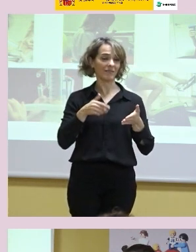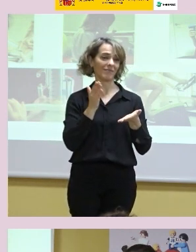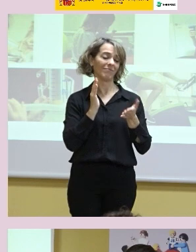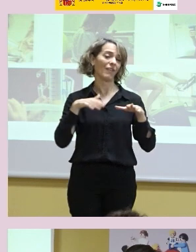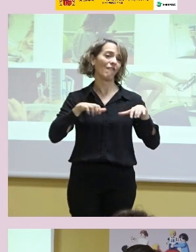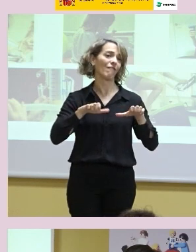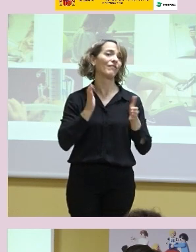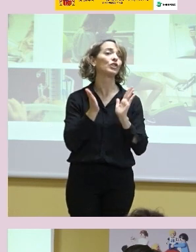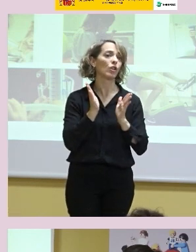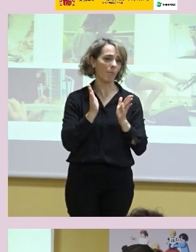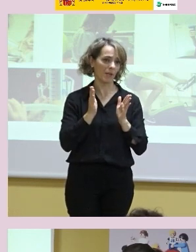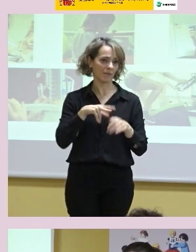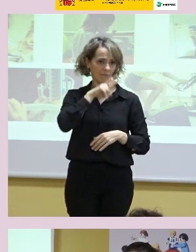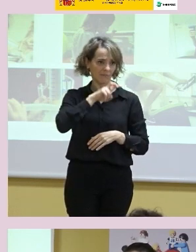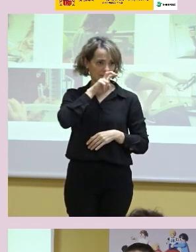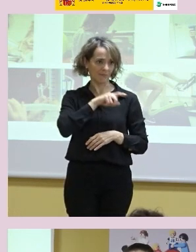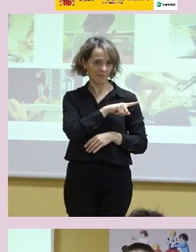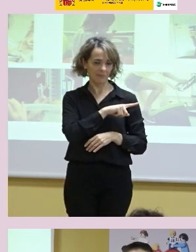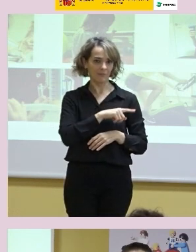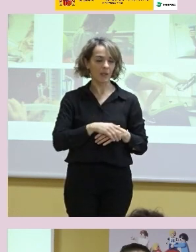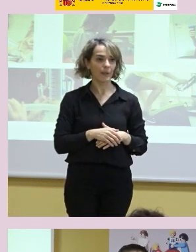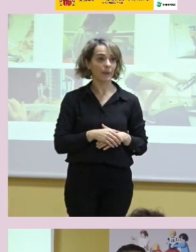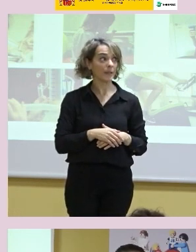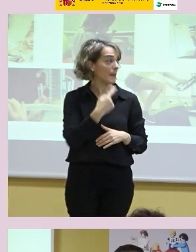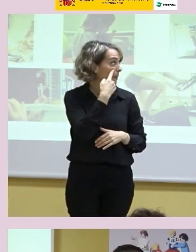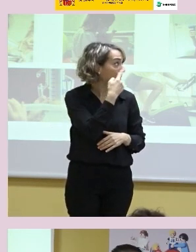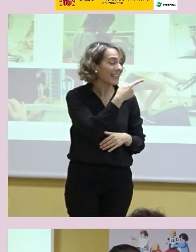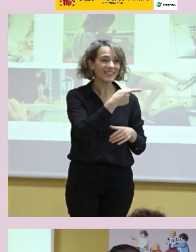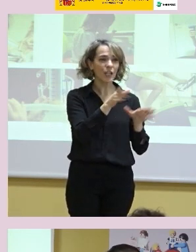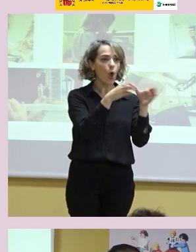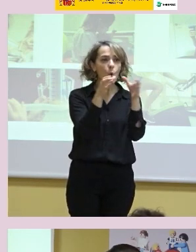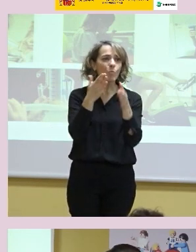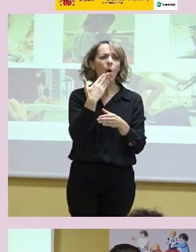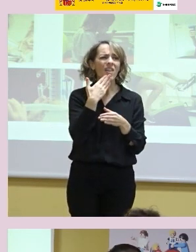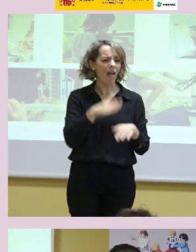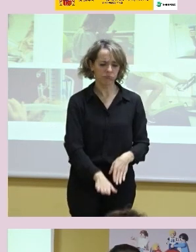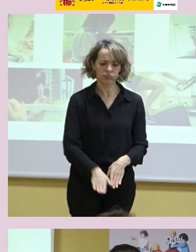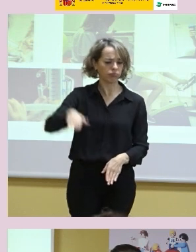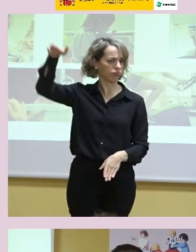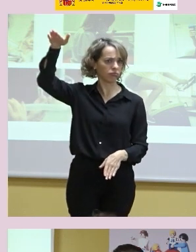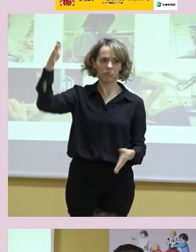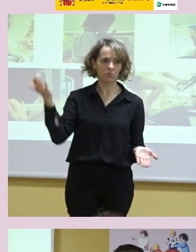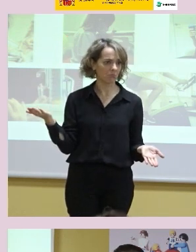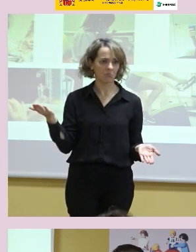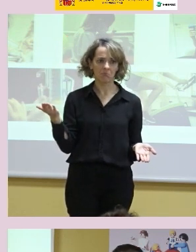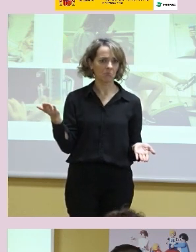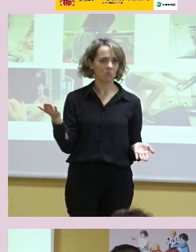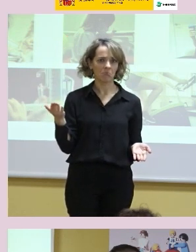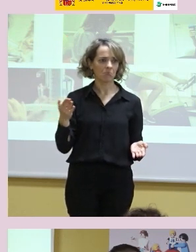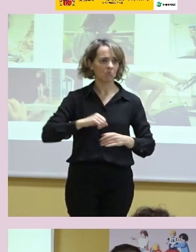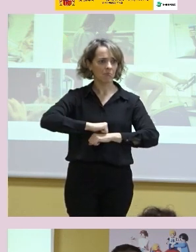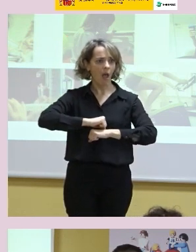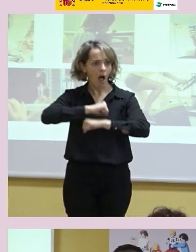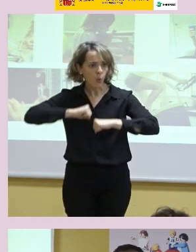respiratoria. Como podéis ver, abarcamos todos los grupos de edad, desde personas